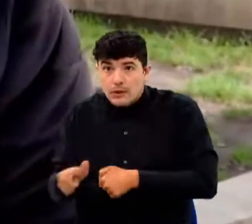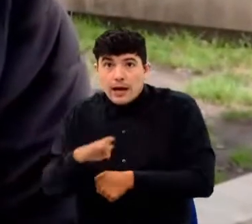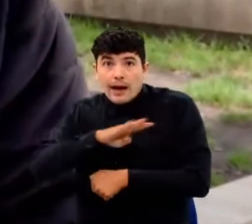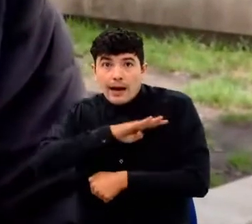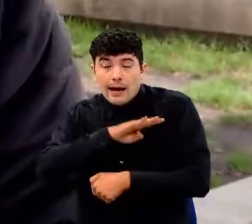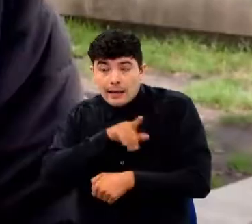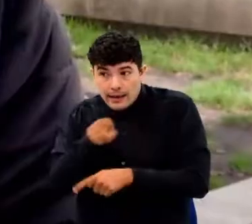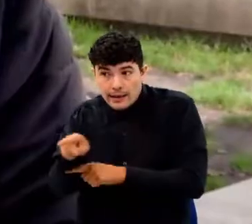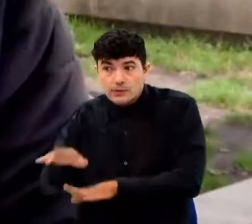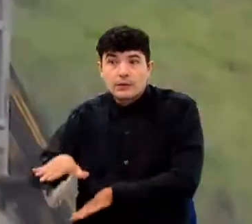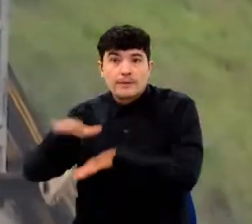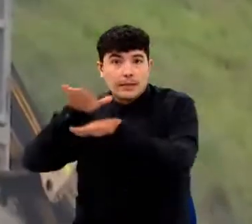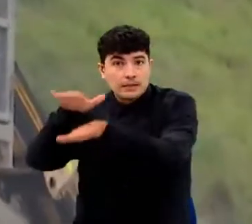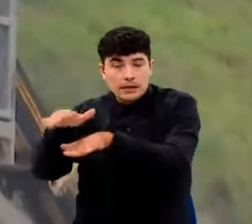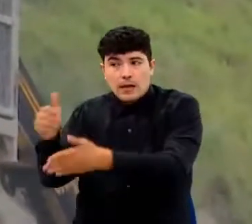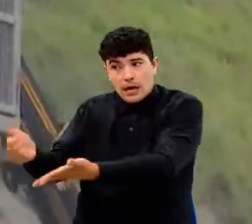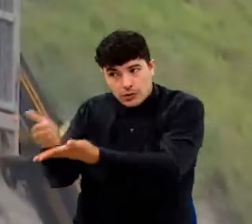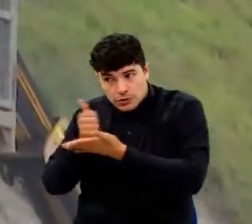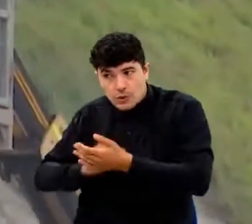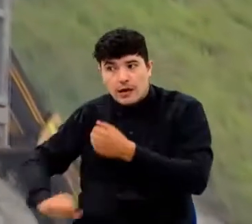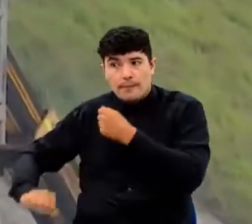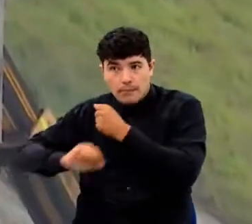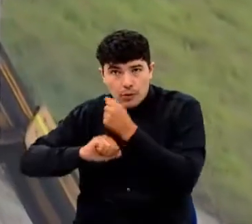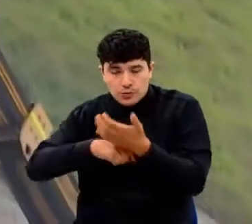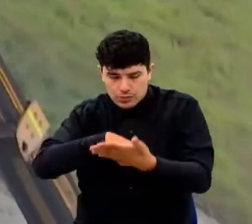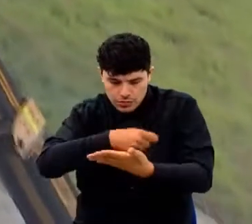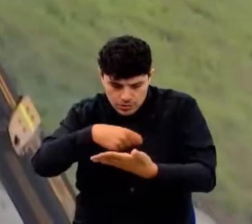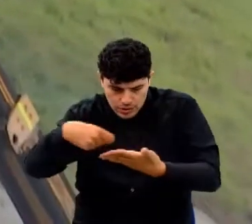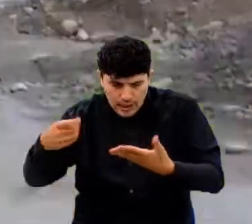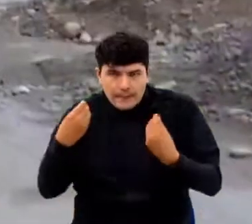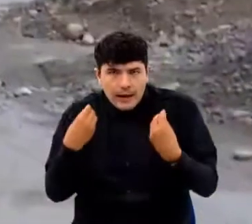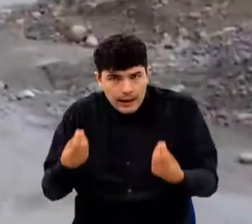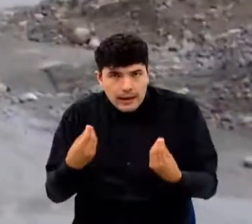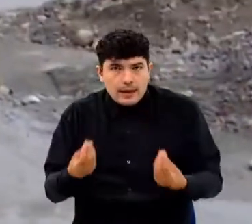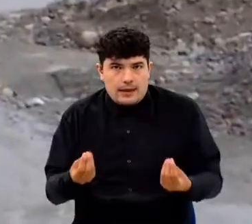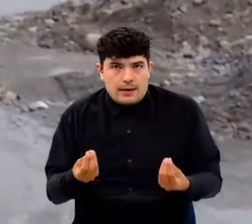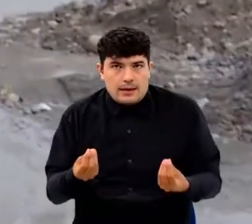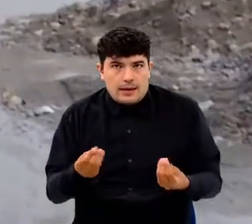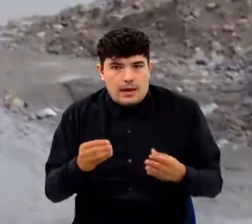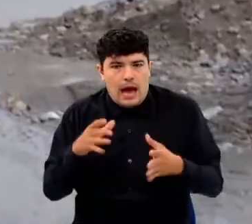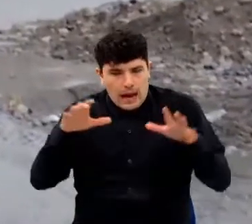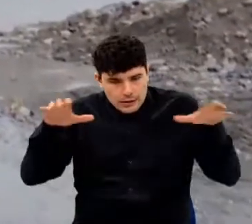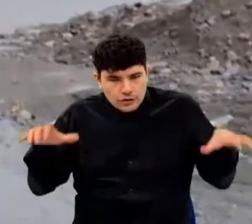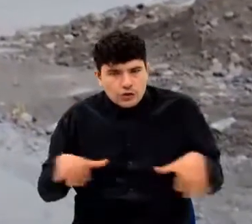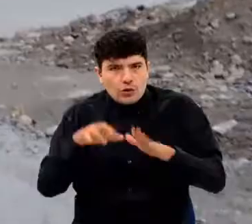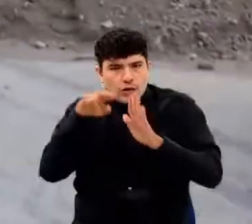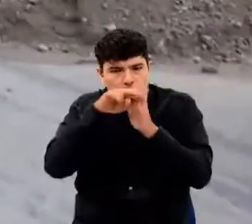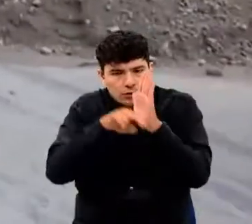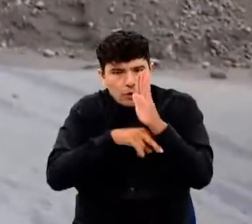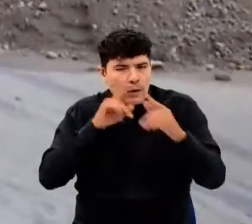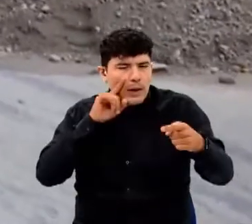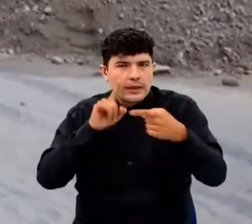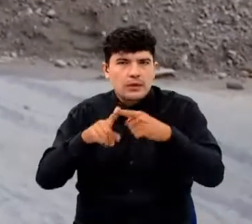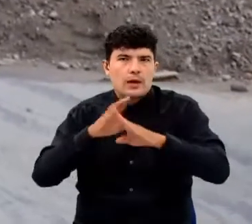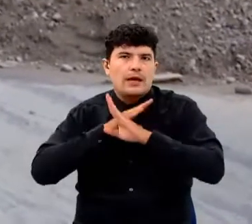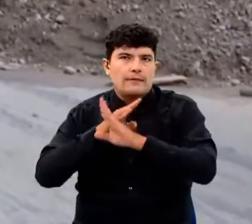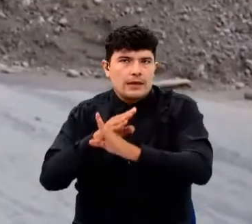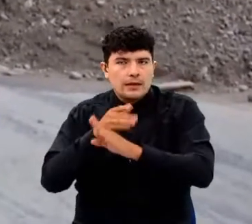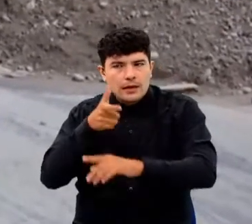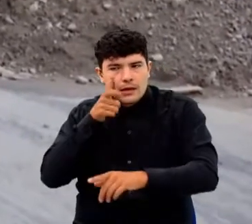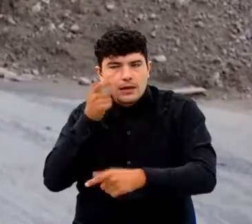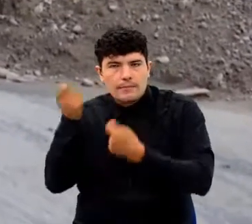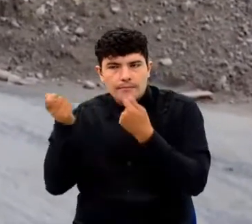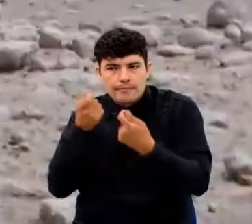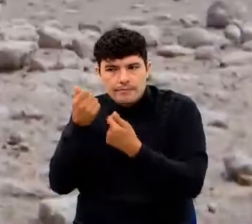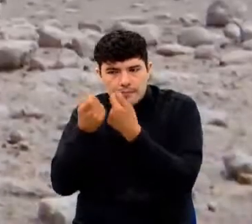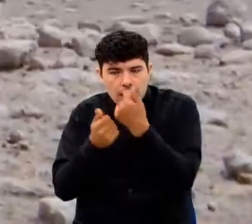de su representación, también nos apoyen o nos aporten para tomar las medidas necesarias frente a la instalación del peaje, ya sea la regulación de